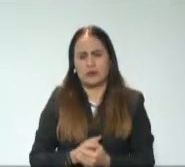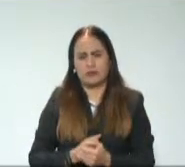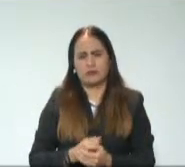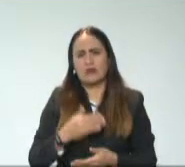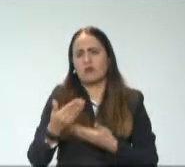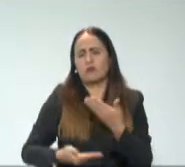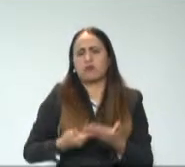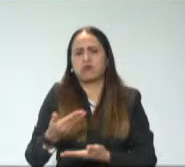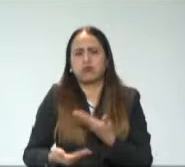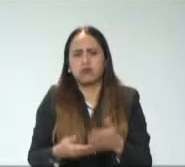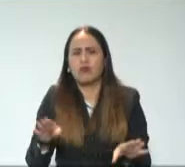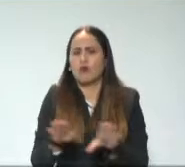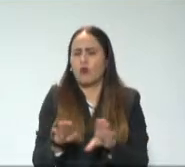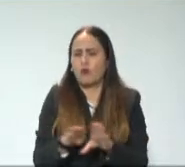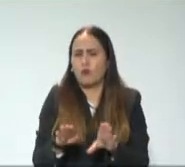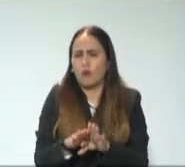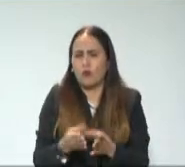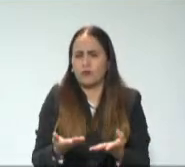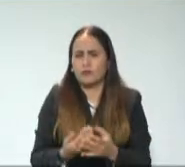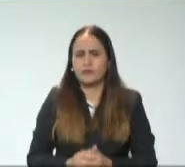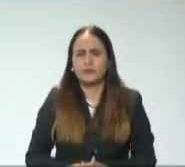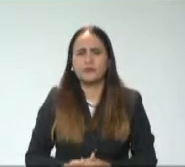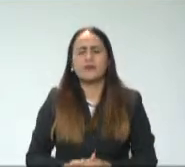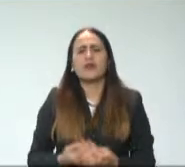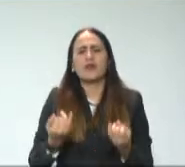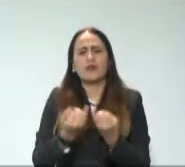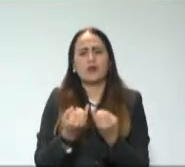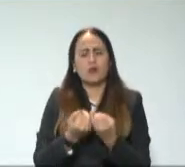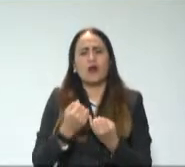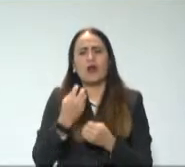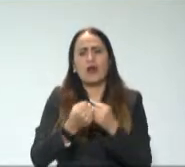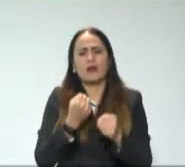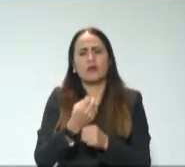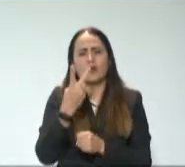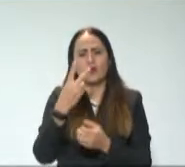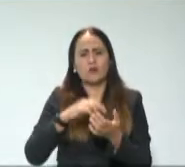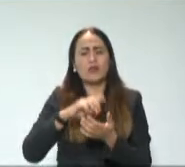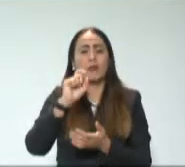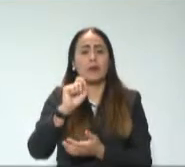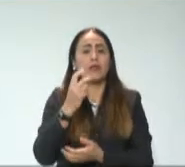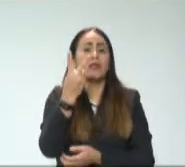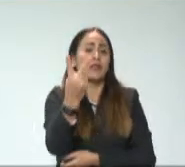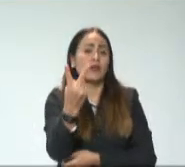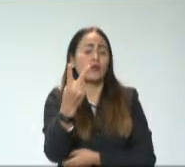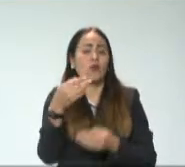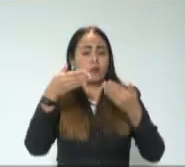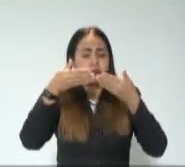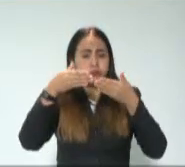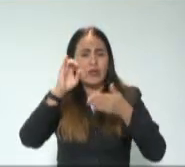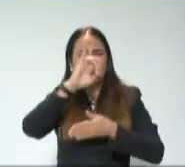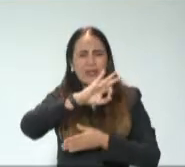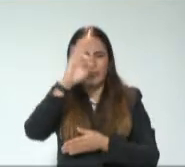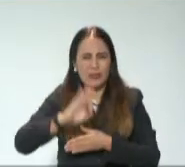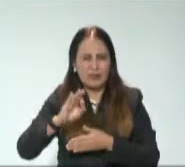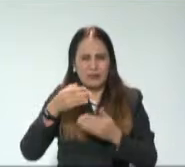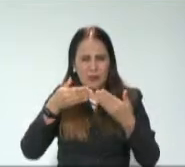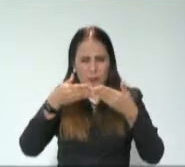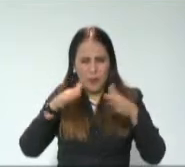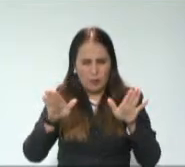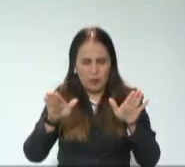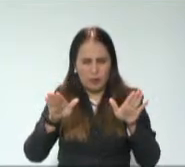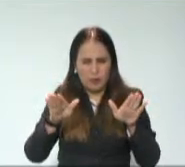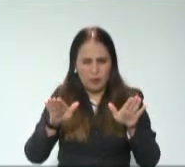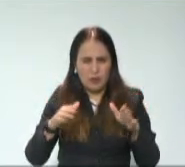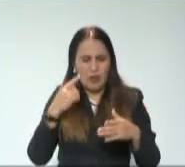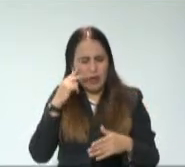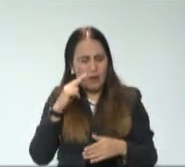procesos y vamos a tener en en 2022 un índice de apertura que evaluará la apertura de los países es